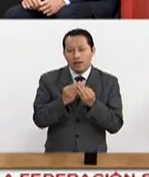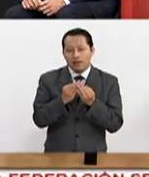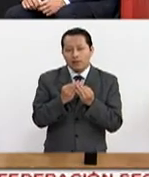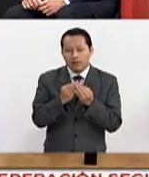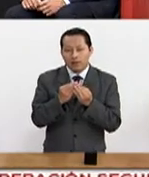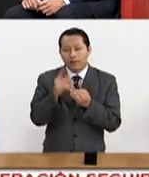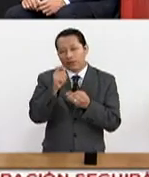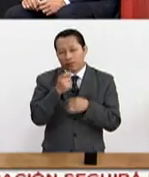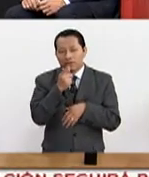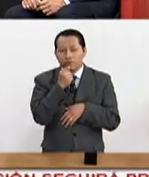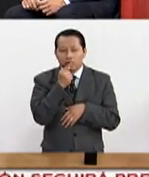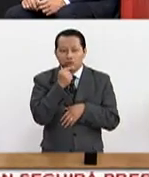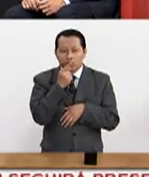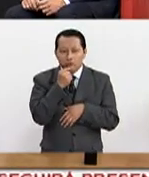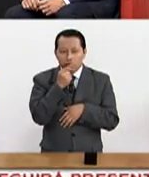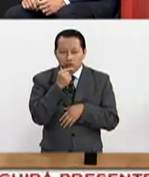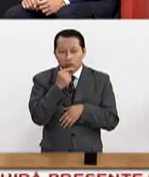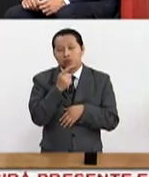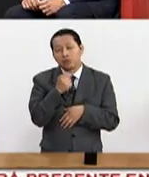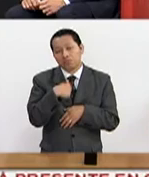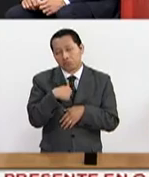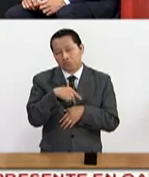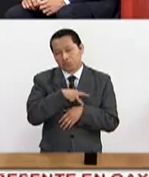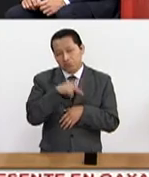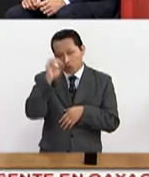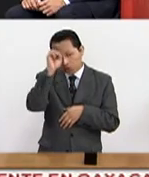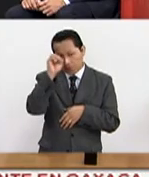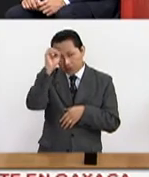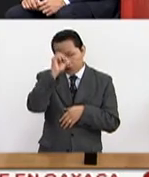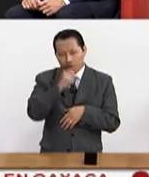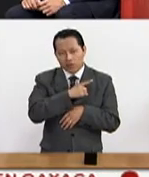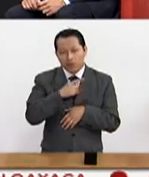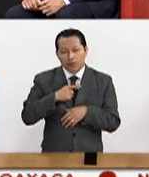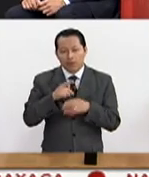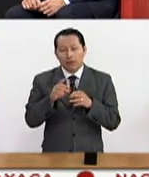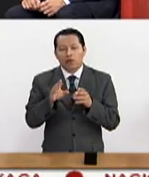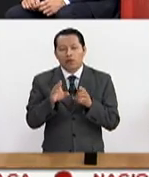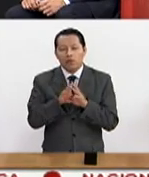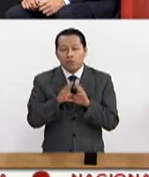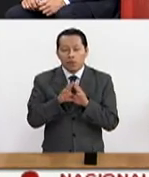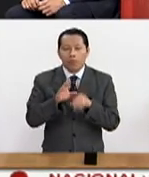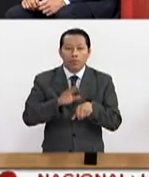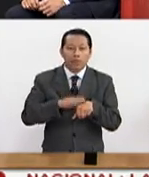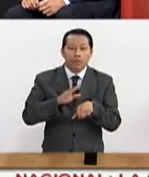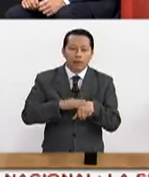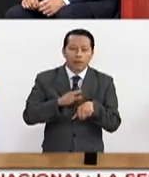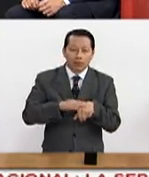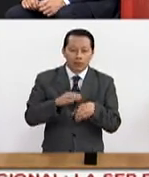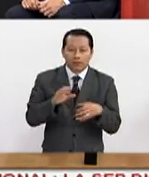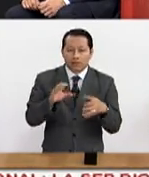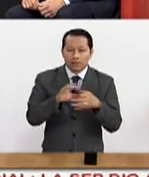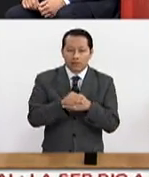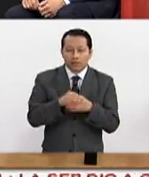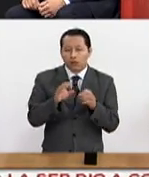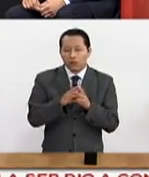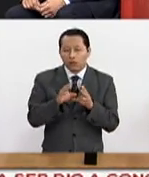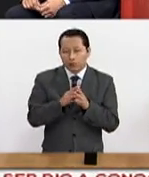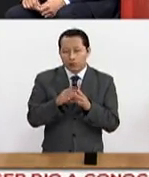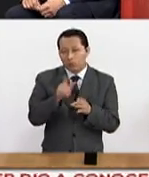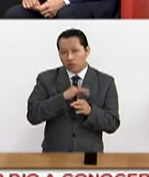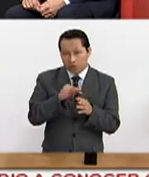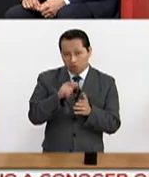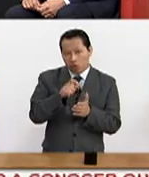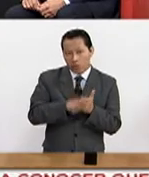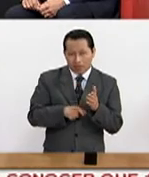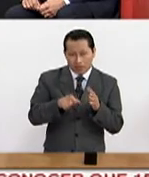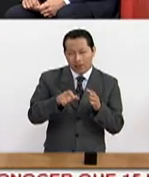en cuanto a la policía, desde mi punto de vista, tuvo que haber sido mucho más quirúrgica, es decir, si compraron las